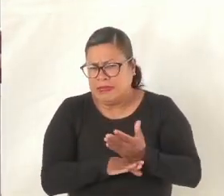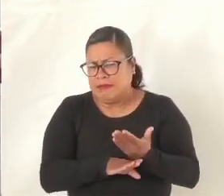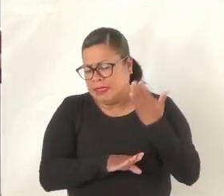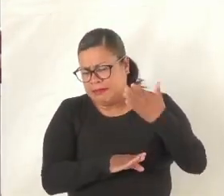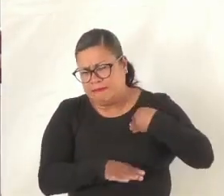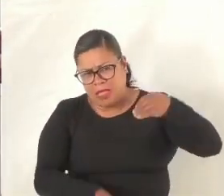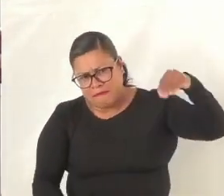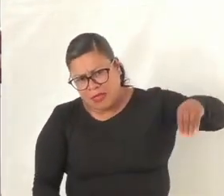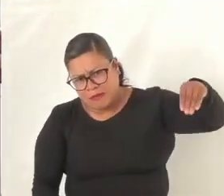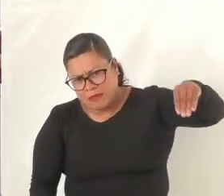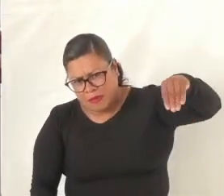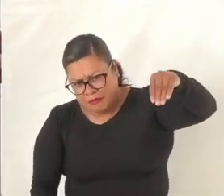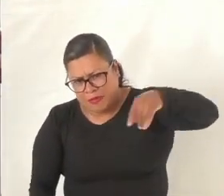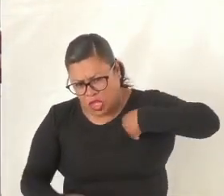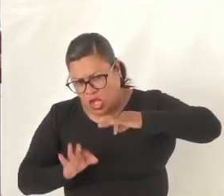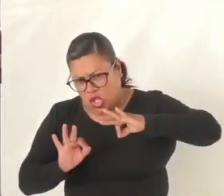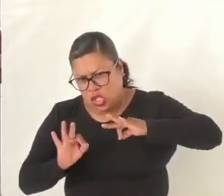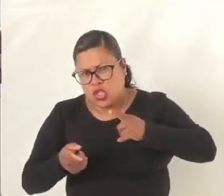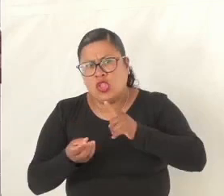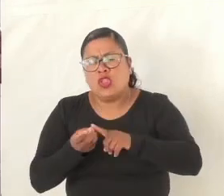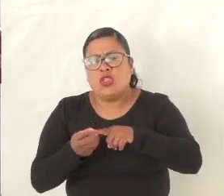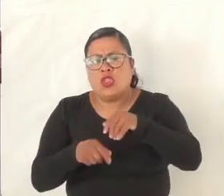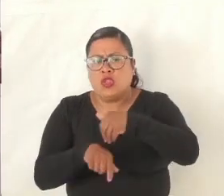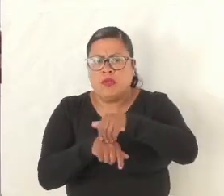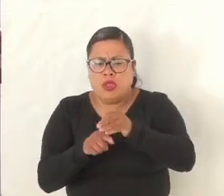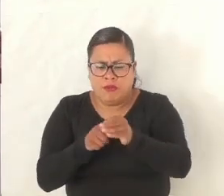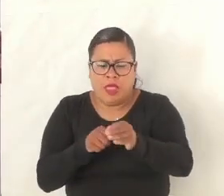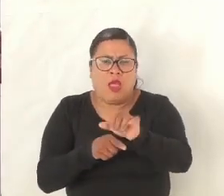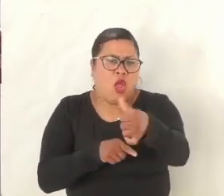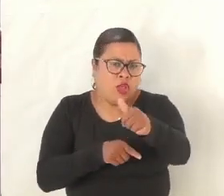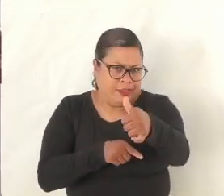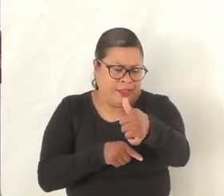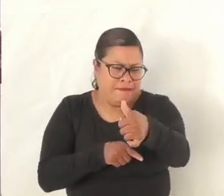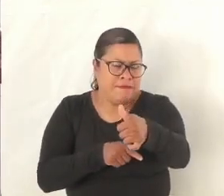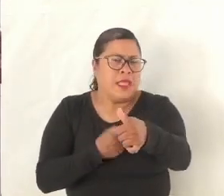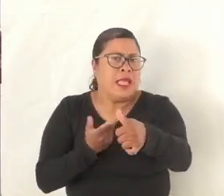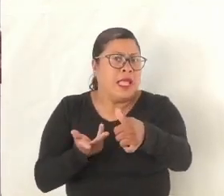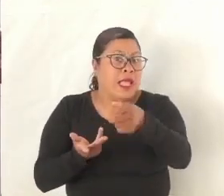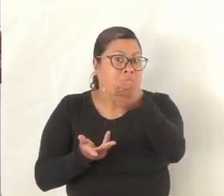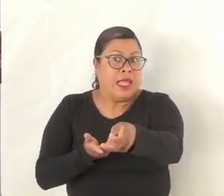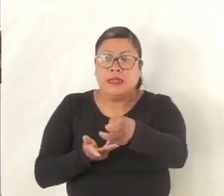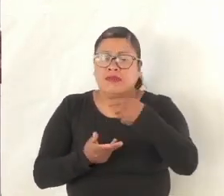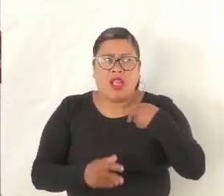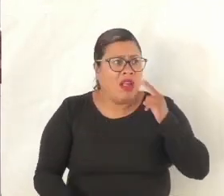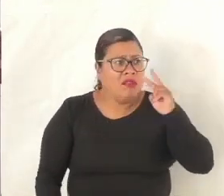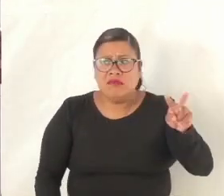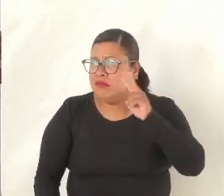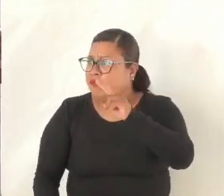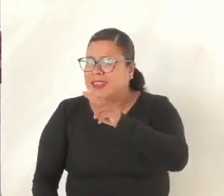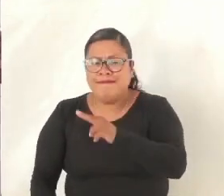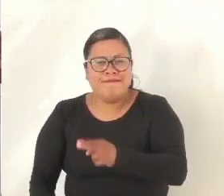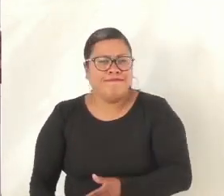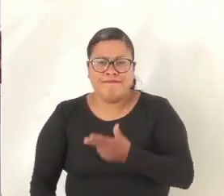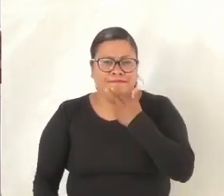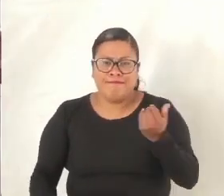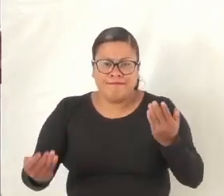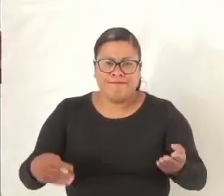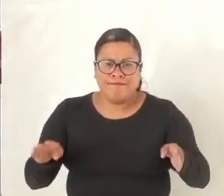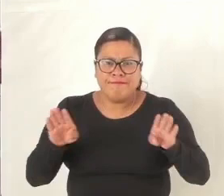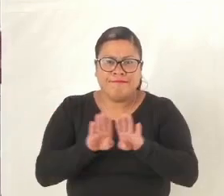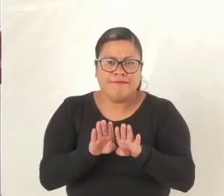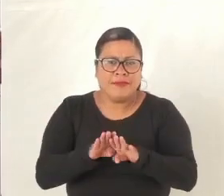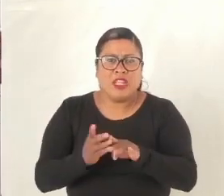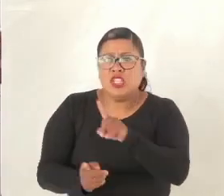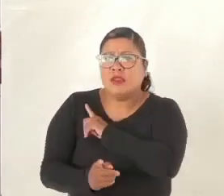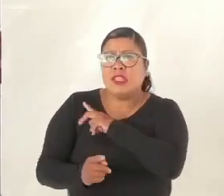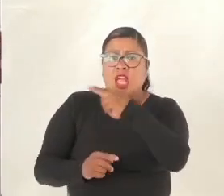en el distrito al cual pertenezco el distrito 11 lamentablemente esas instancias no están en función solamente están de